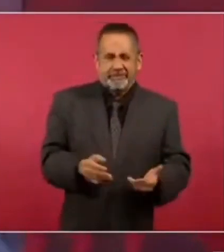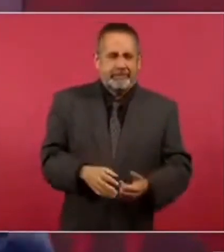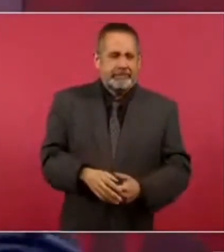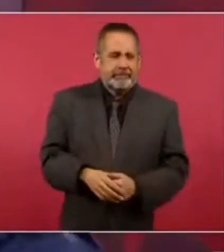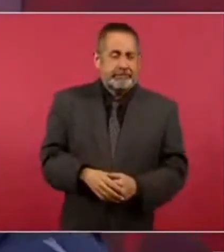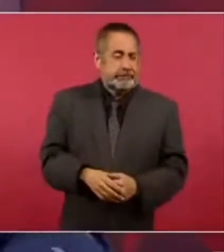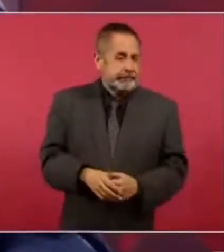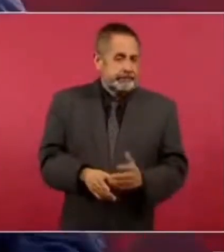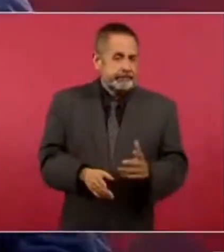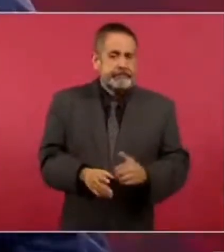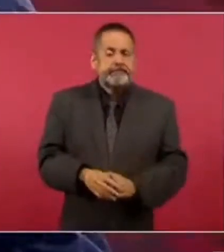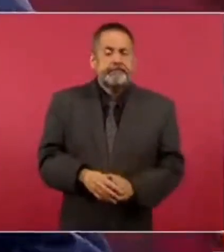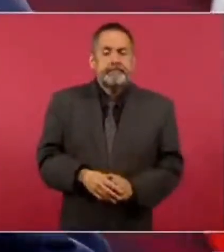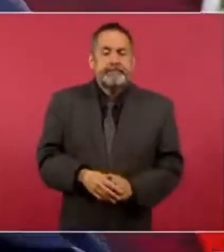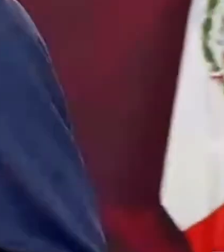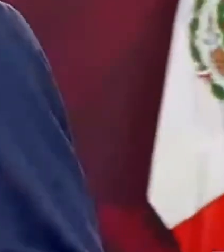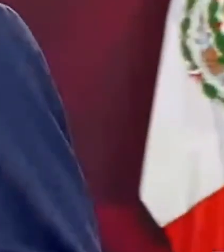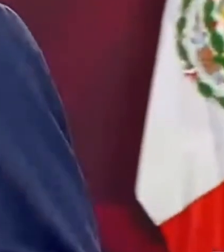Bueno,